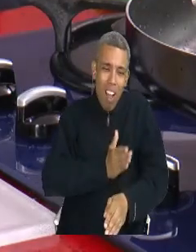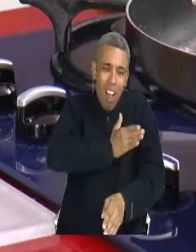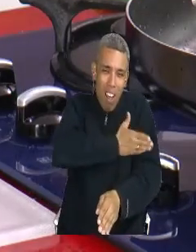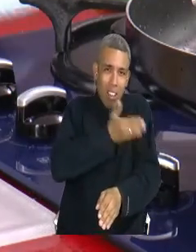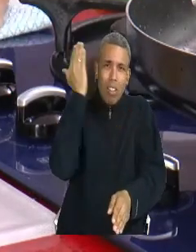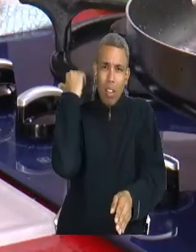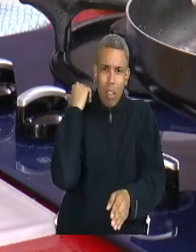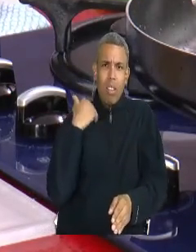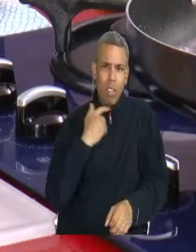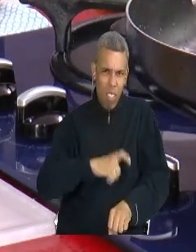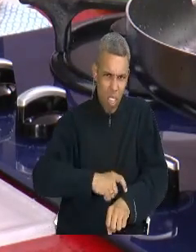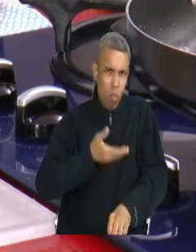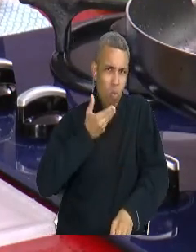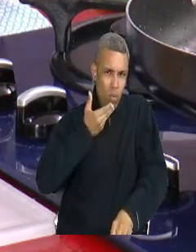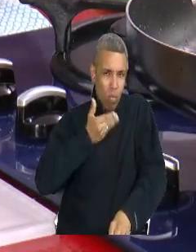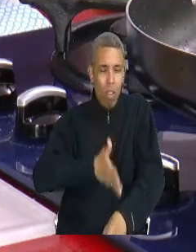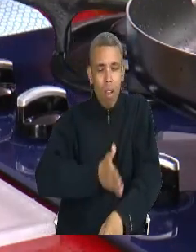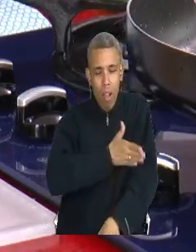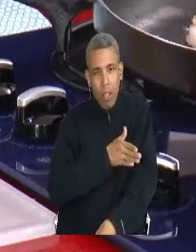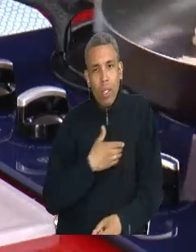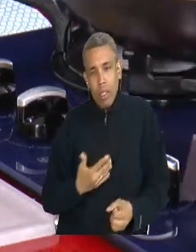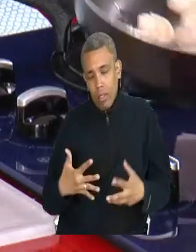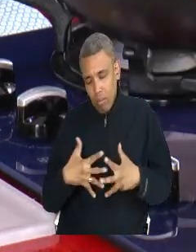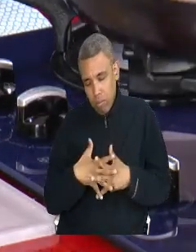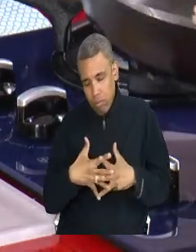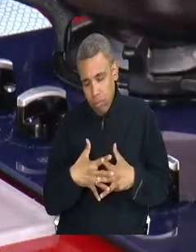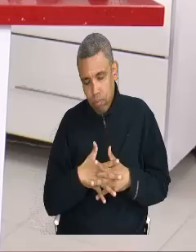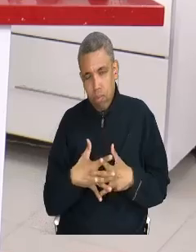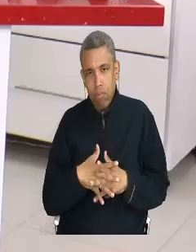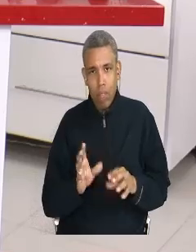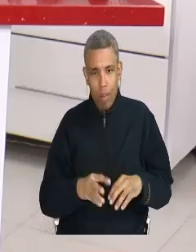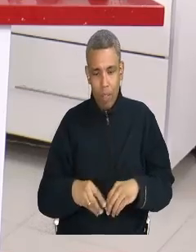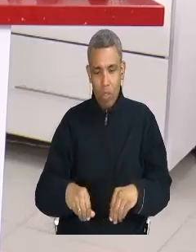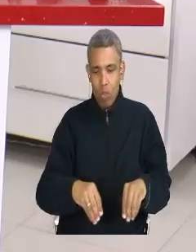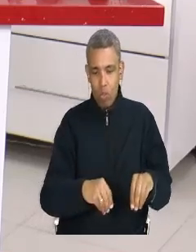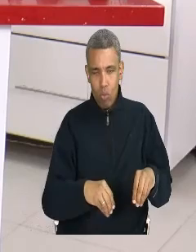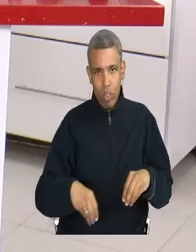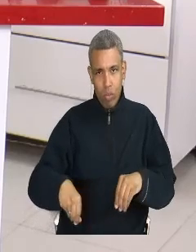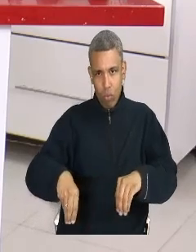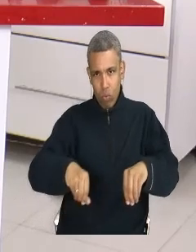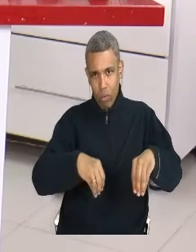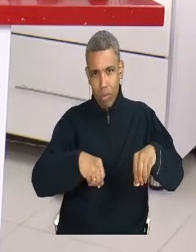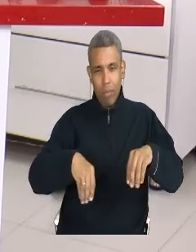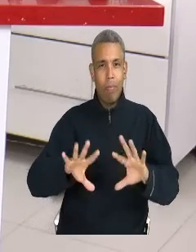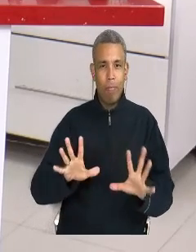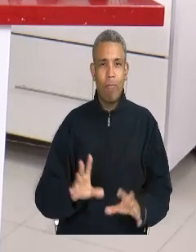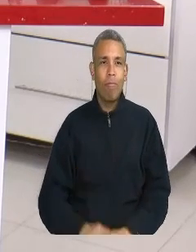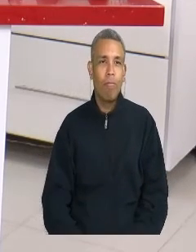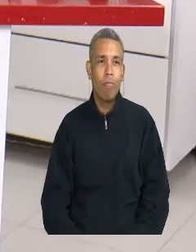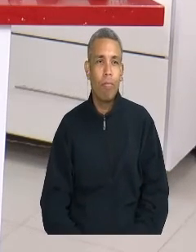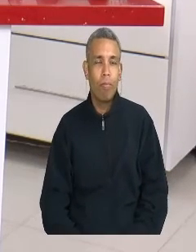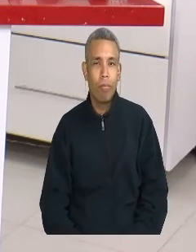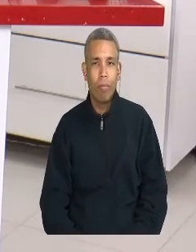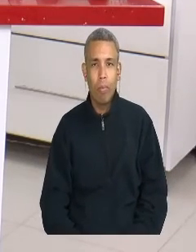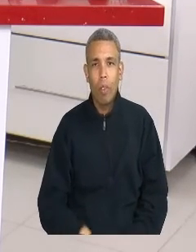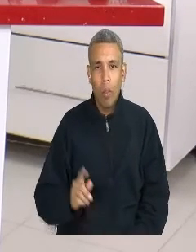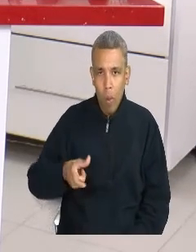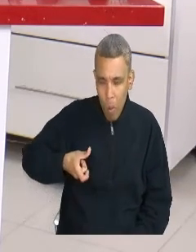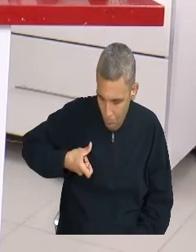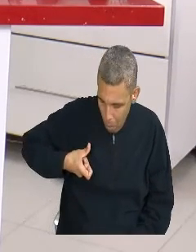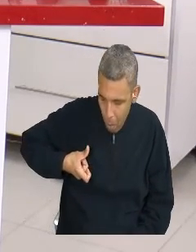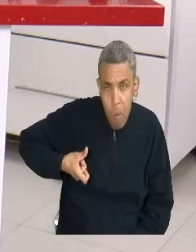este caso, el arroz es del día anterior. Ya acá, vean, como pueden ver, ya está tomando su tonalidad, la tonalidad